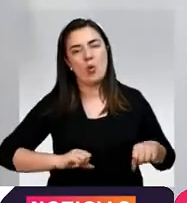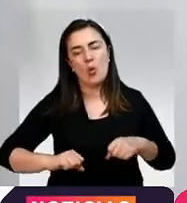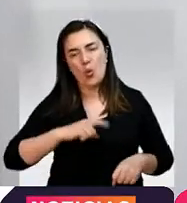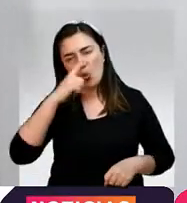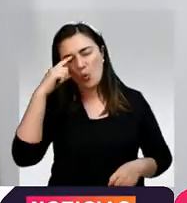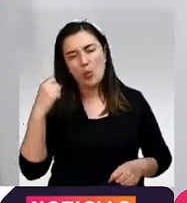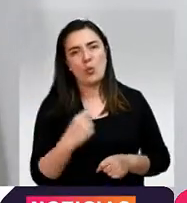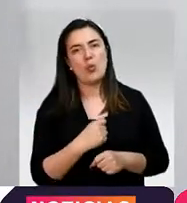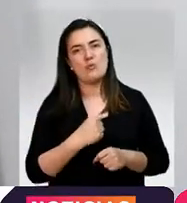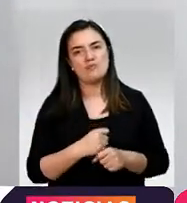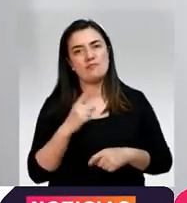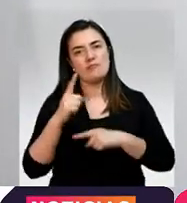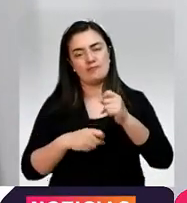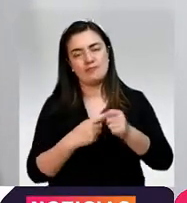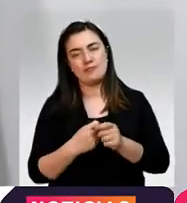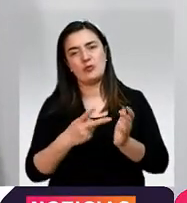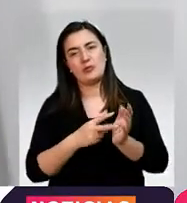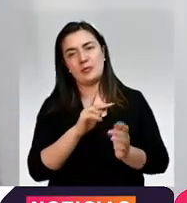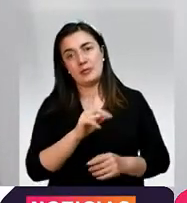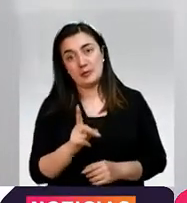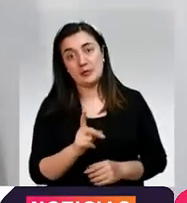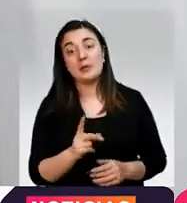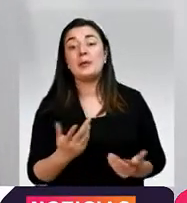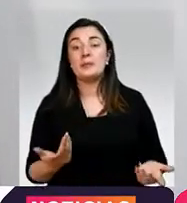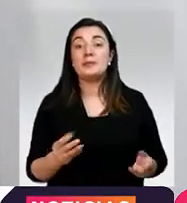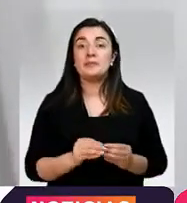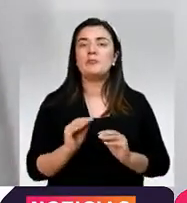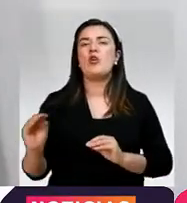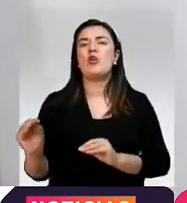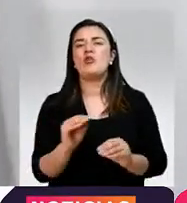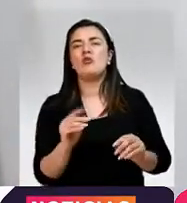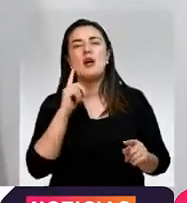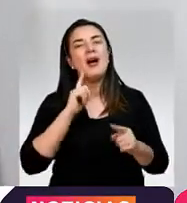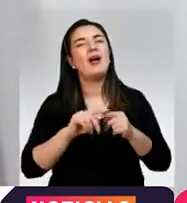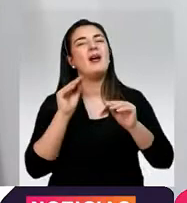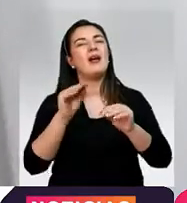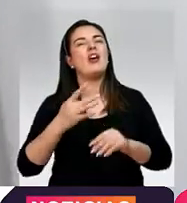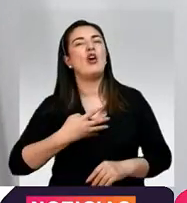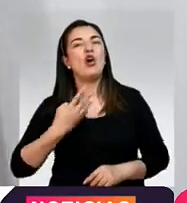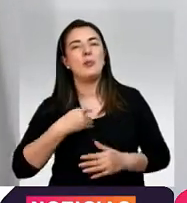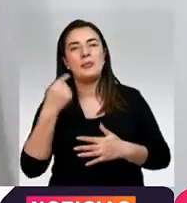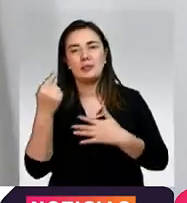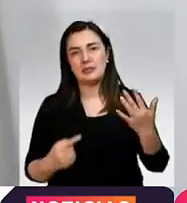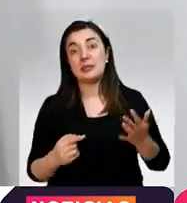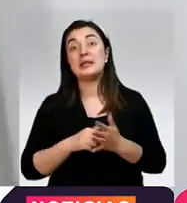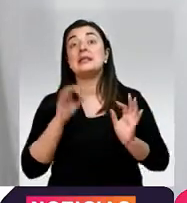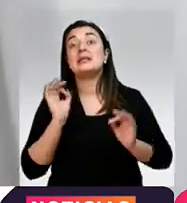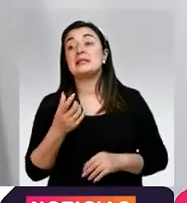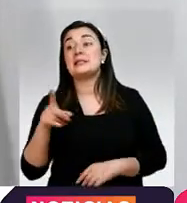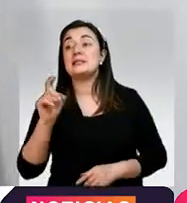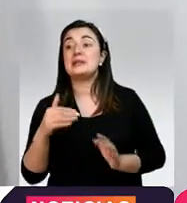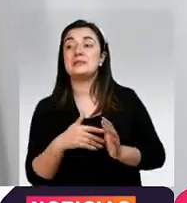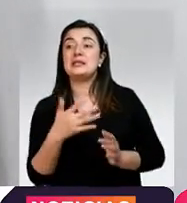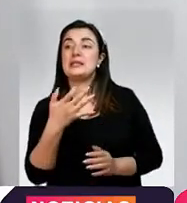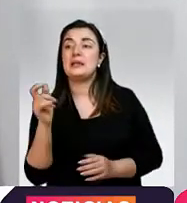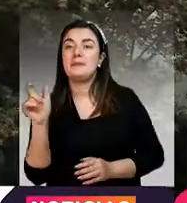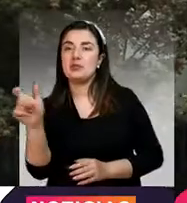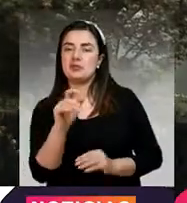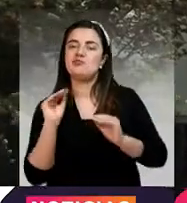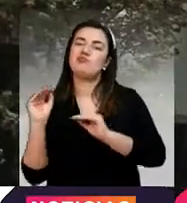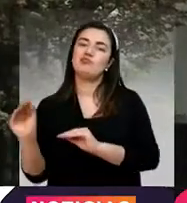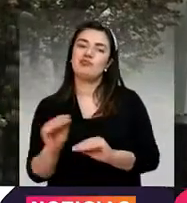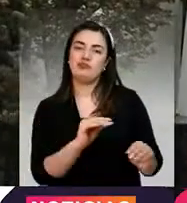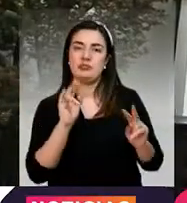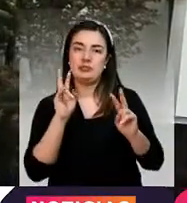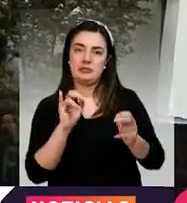el 2021. Y también en la formación de competencias. 16.500 personas serán capacitadas en ese tema.